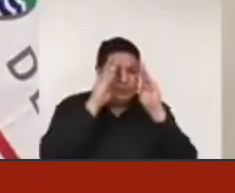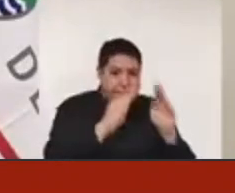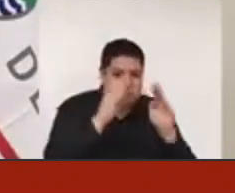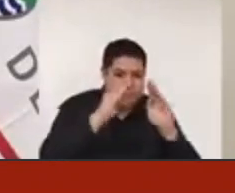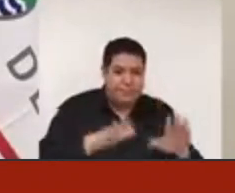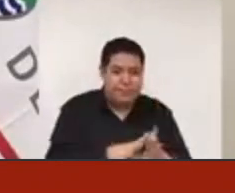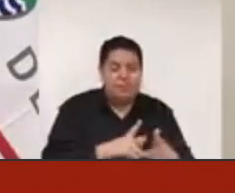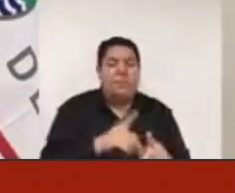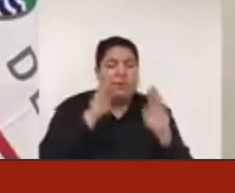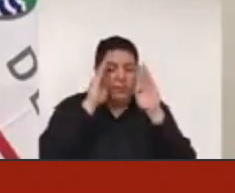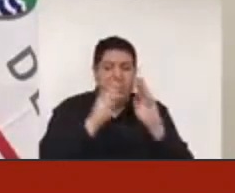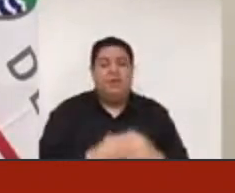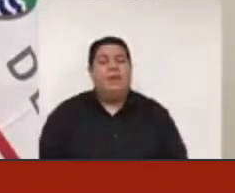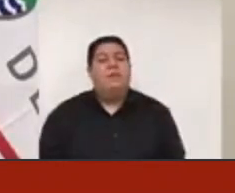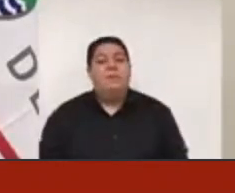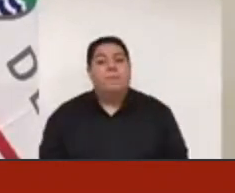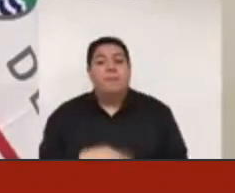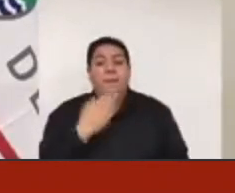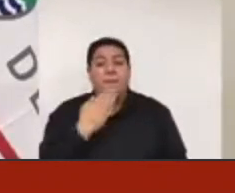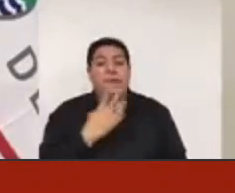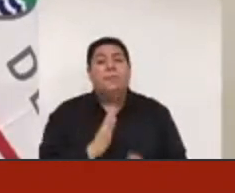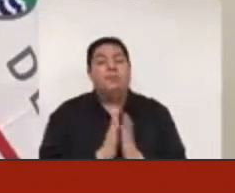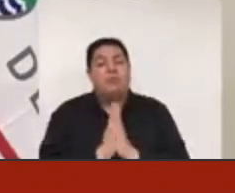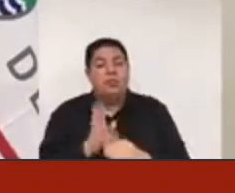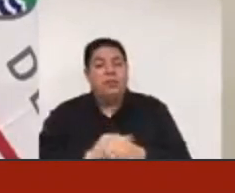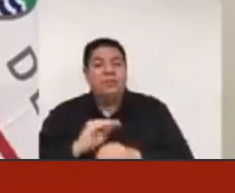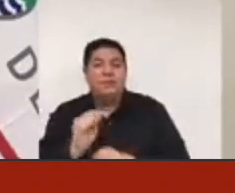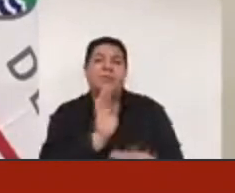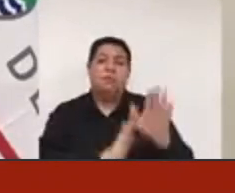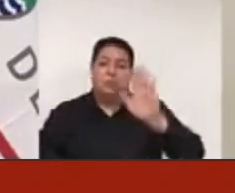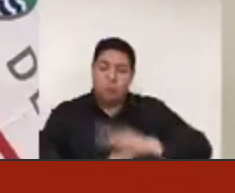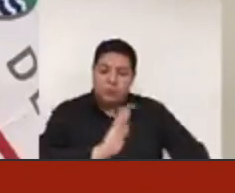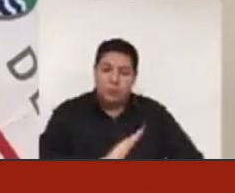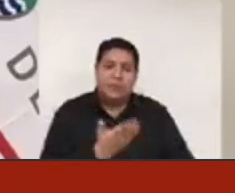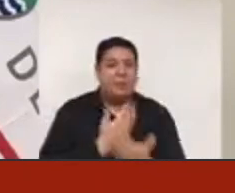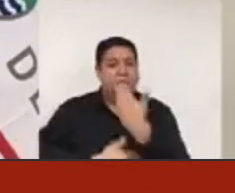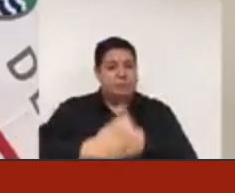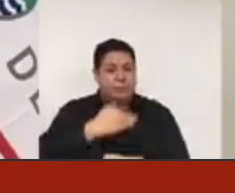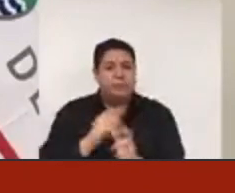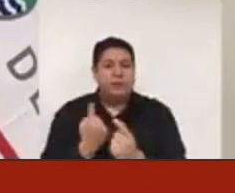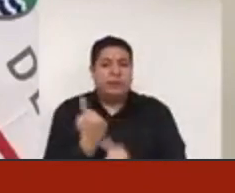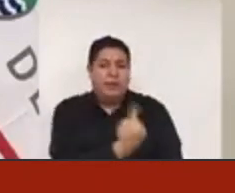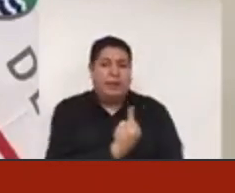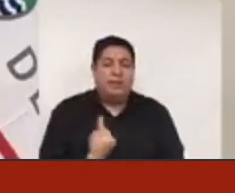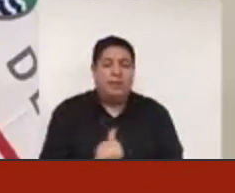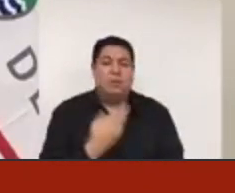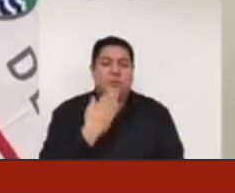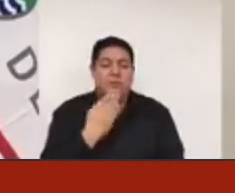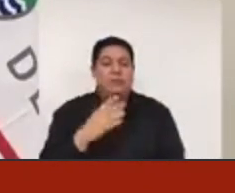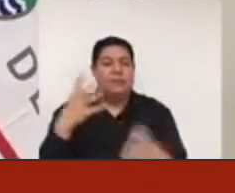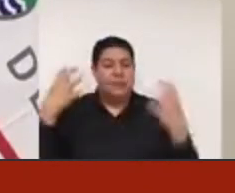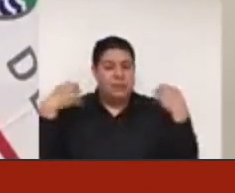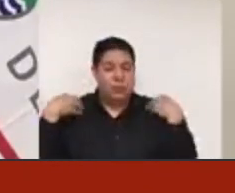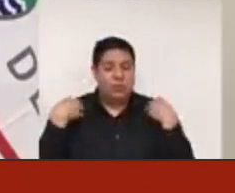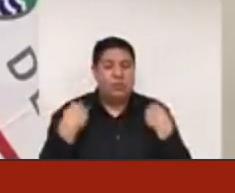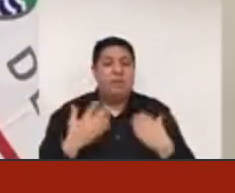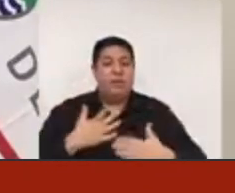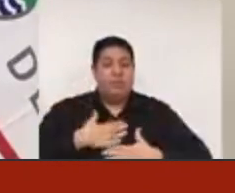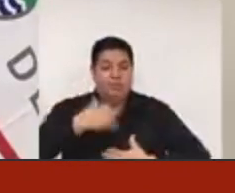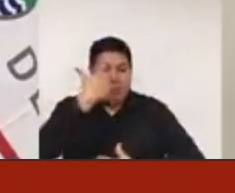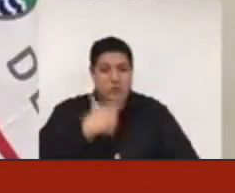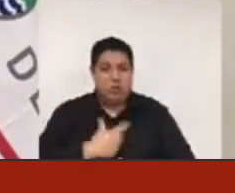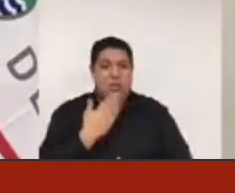eso así es que bueno el llamado es a la prudencia al autocuidado y hacer responsable con nosotros y también con